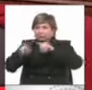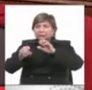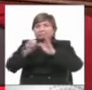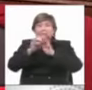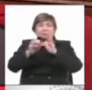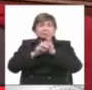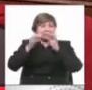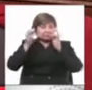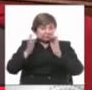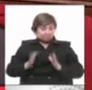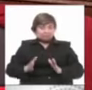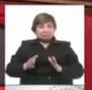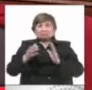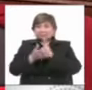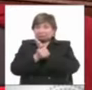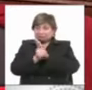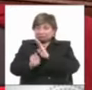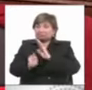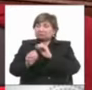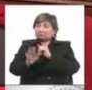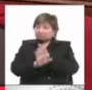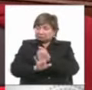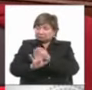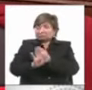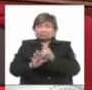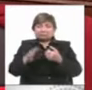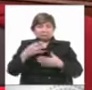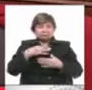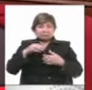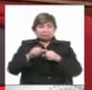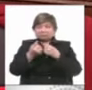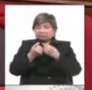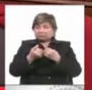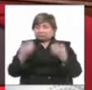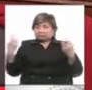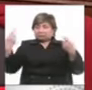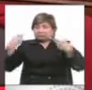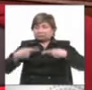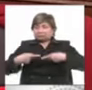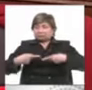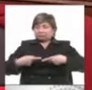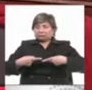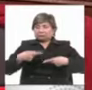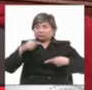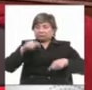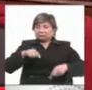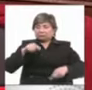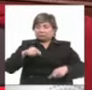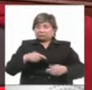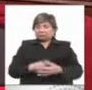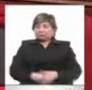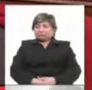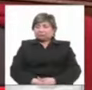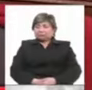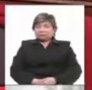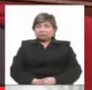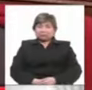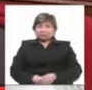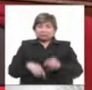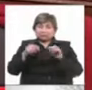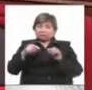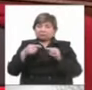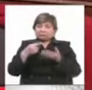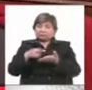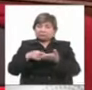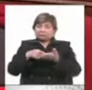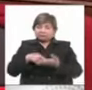constitucionalistas que evidentemente amparan los intereses de quebrar y de confrontar. Así que hoy esta insistencia,